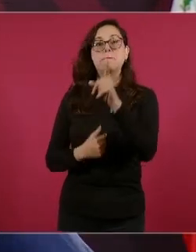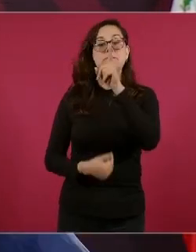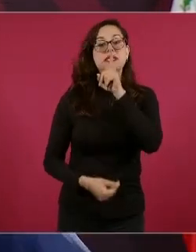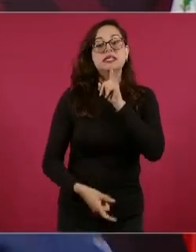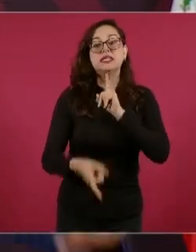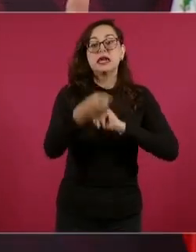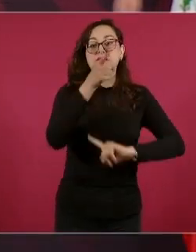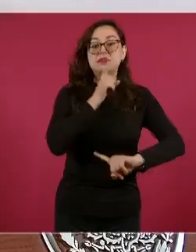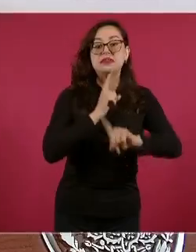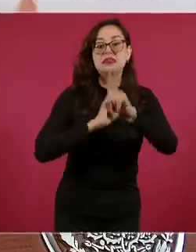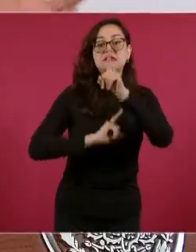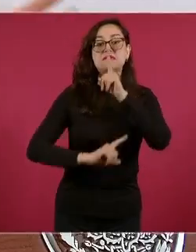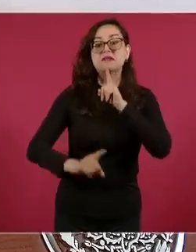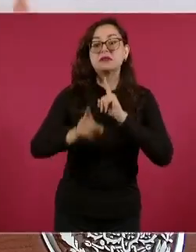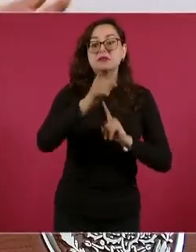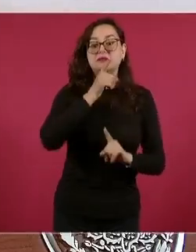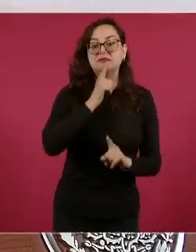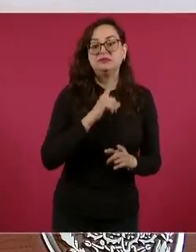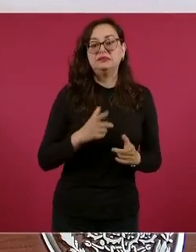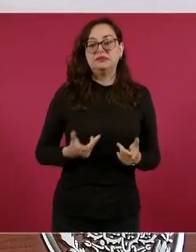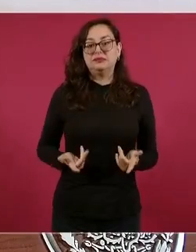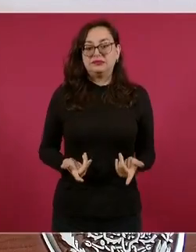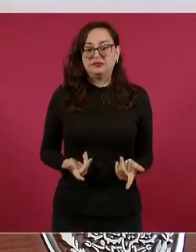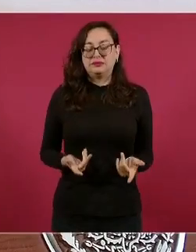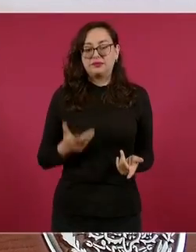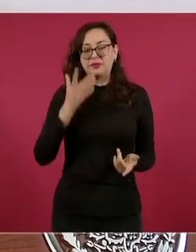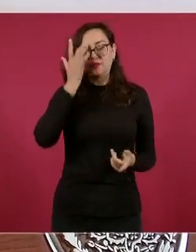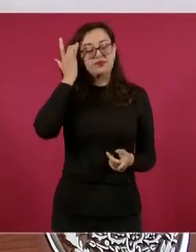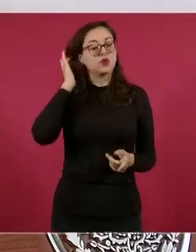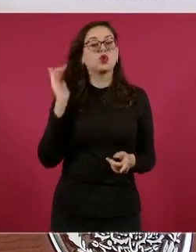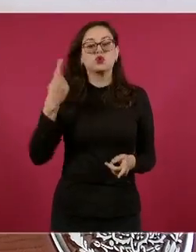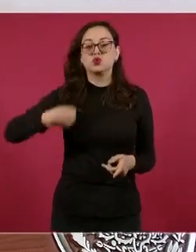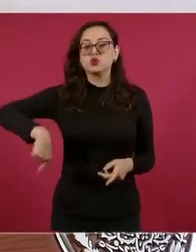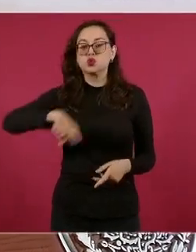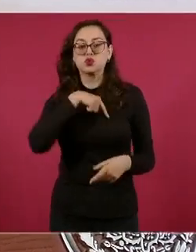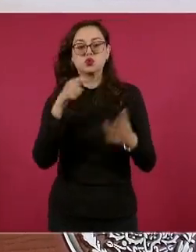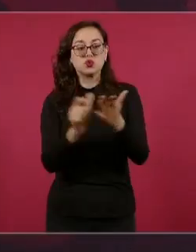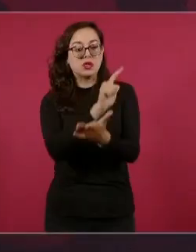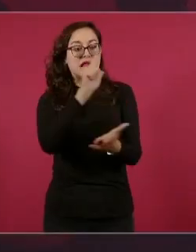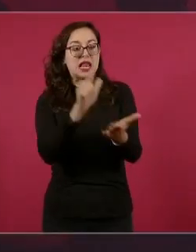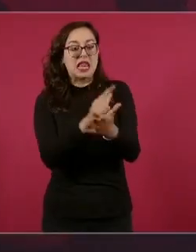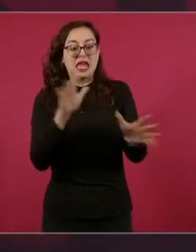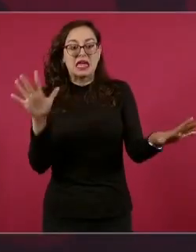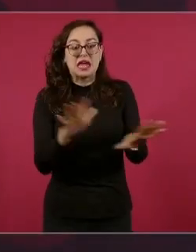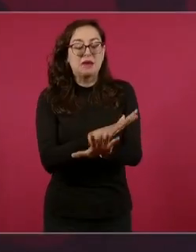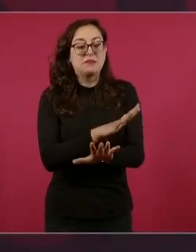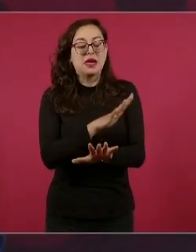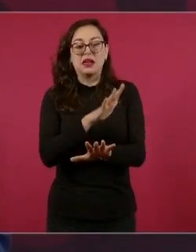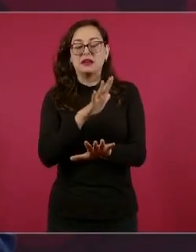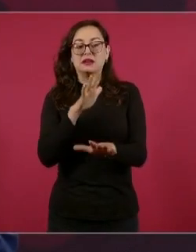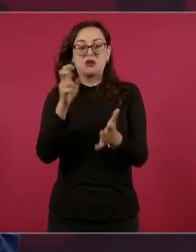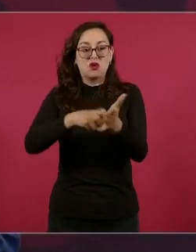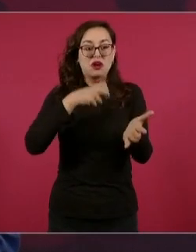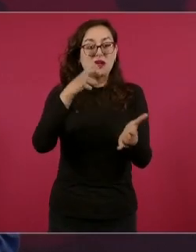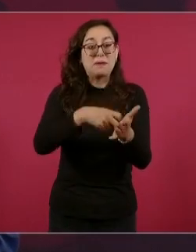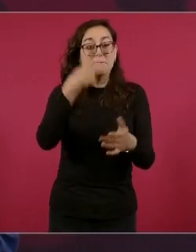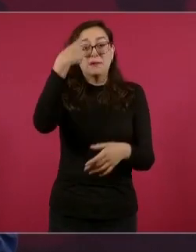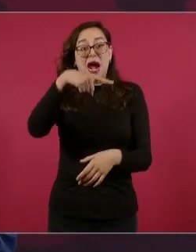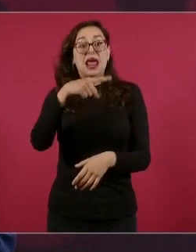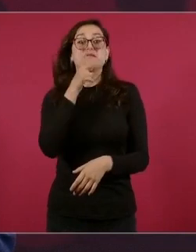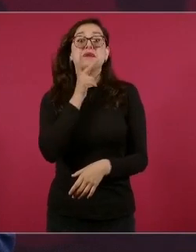Y nosotros queriendo defender que no se privatizara el petróleo